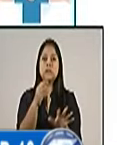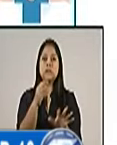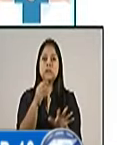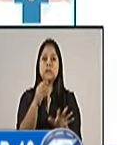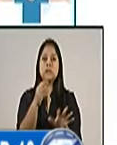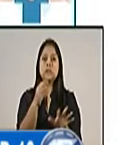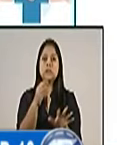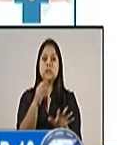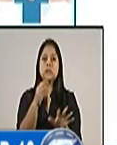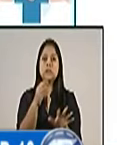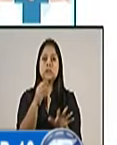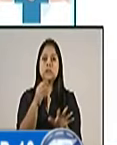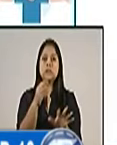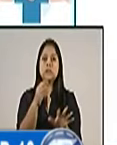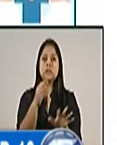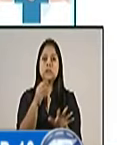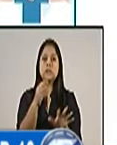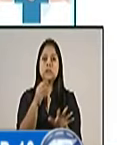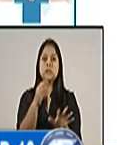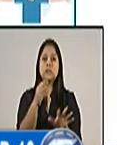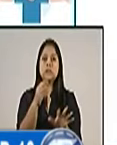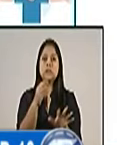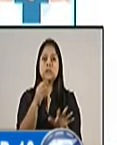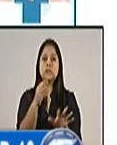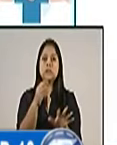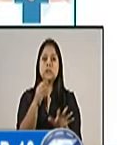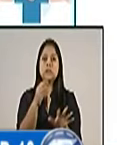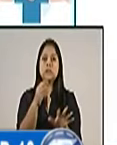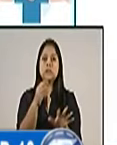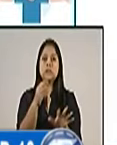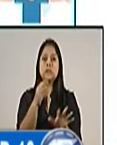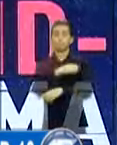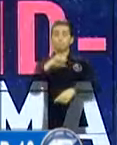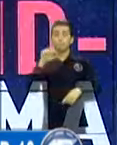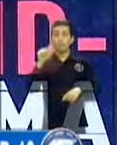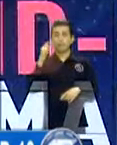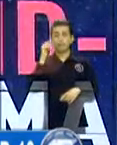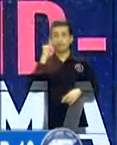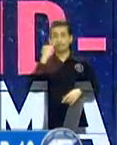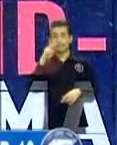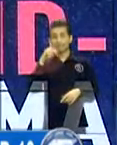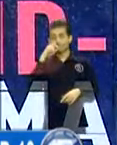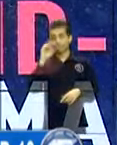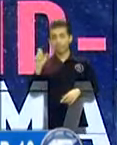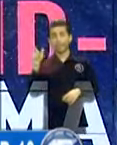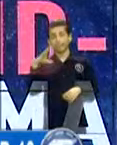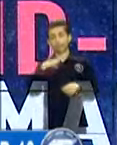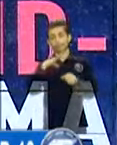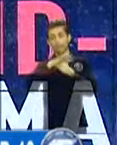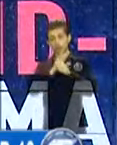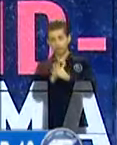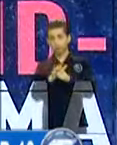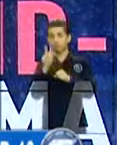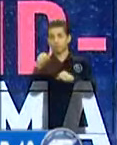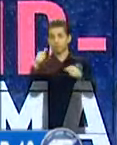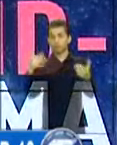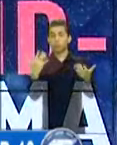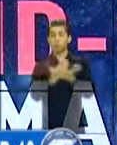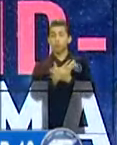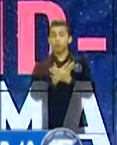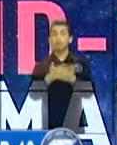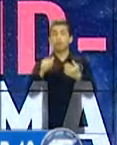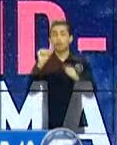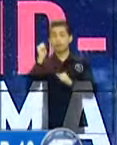los pacientes con COVID-19. Son pues las disposiciones que se mantienen vigentes. Hay que